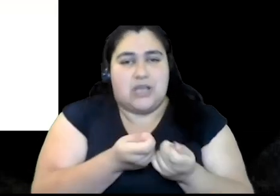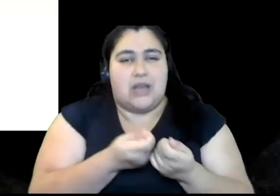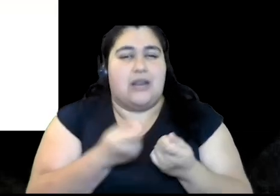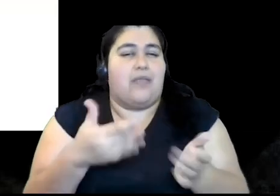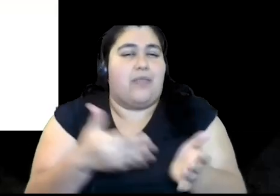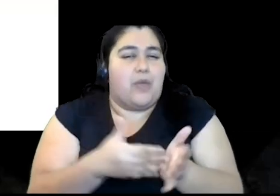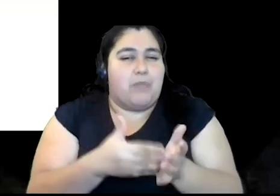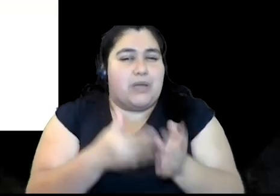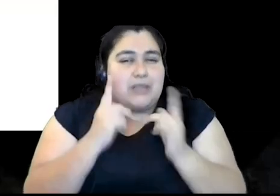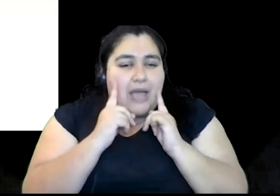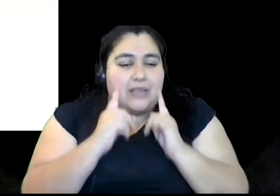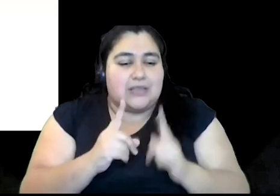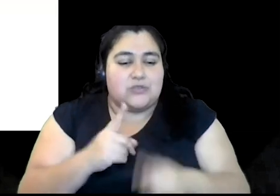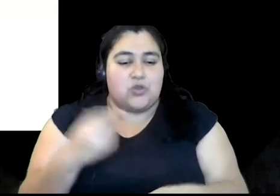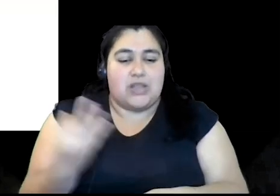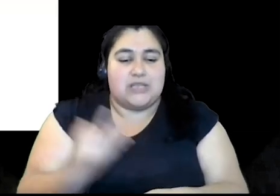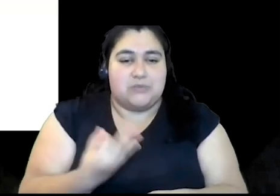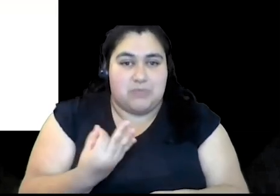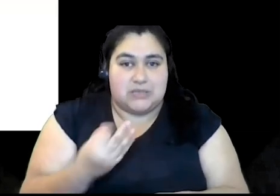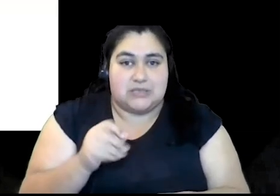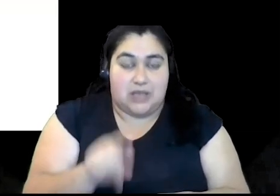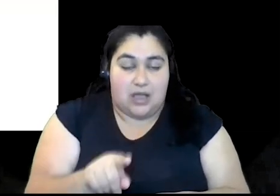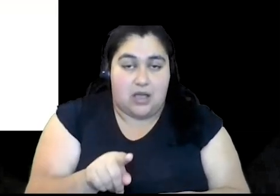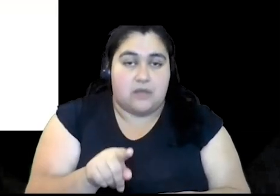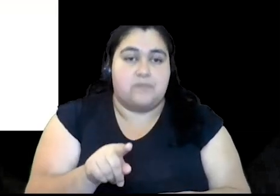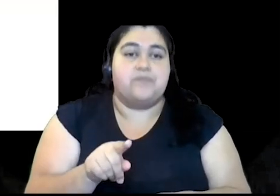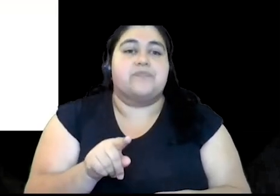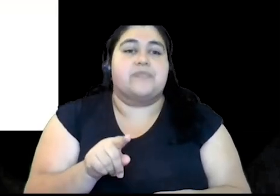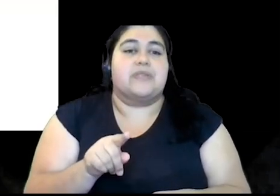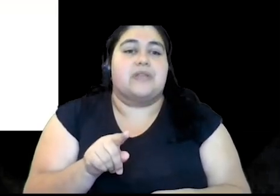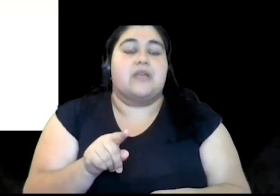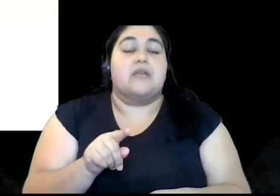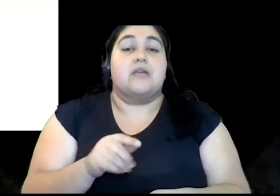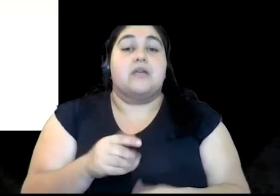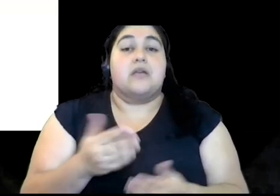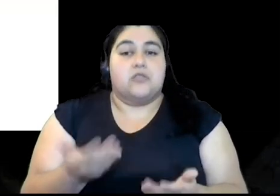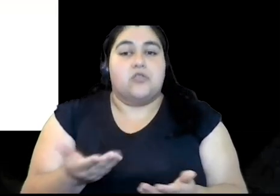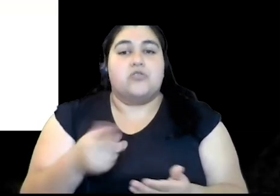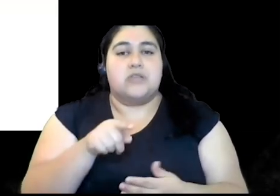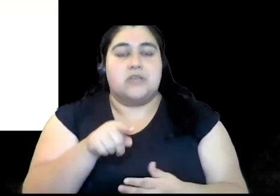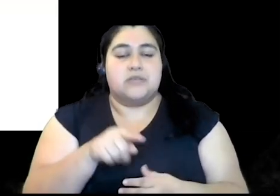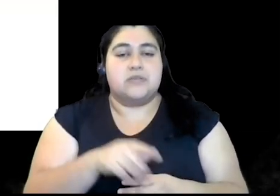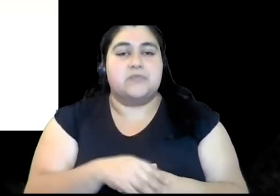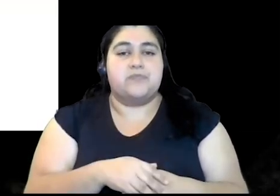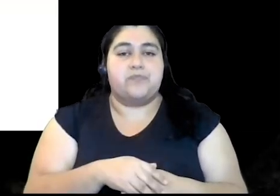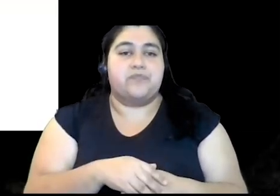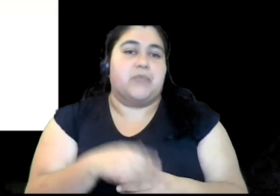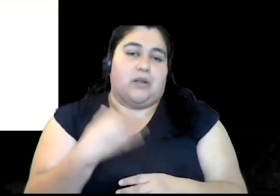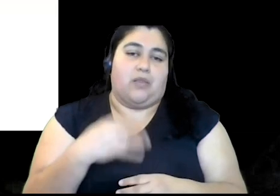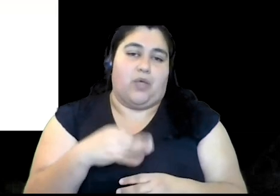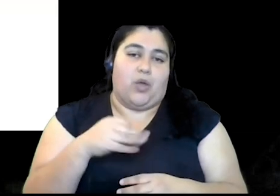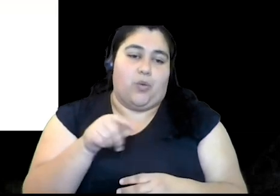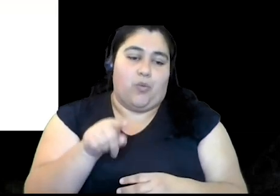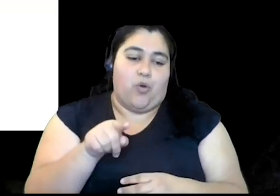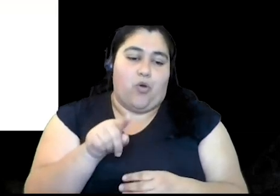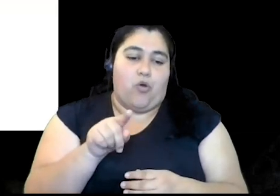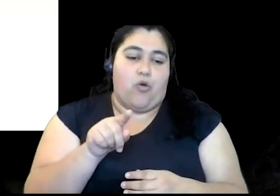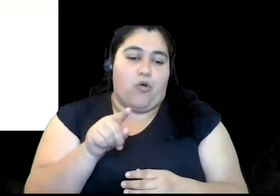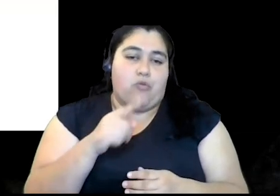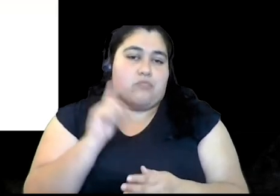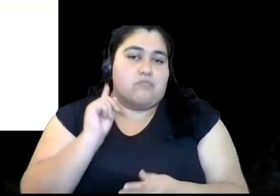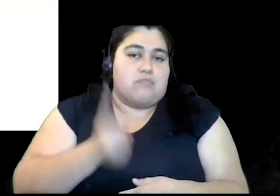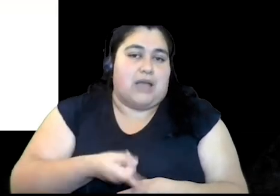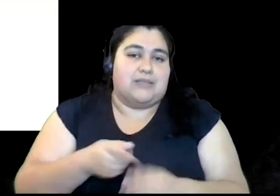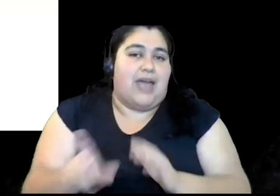un tratamiento específicamente exento a las obligaciones, tengo que aplicar lo que diga la